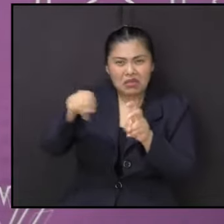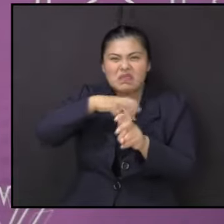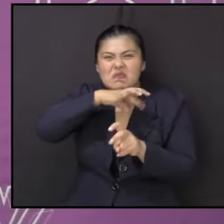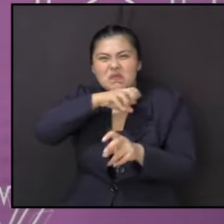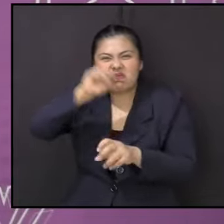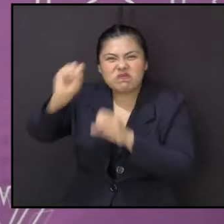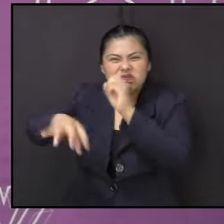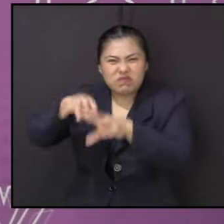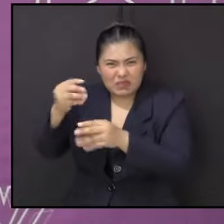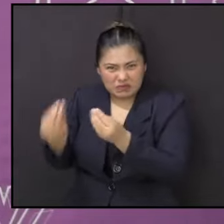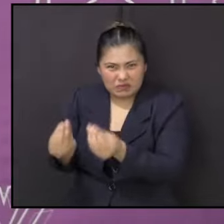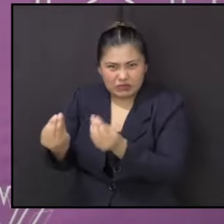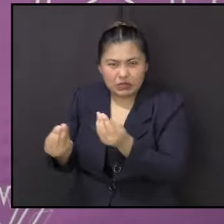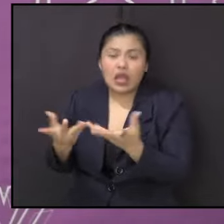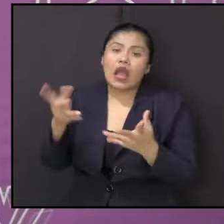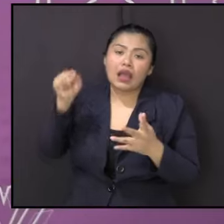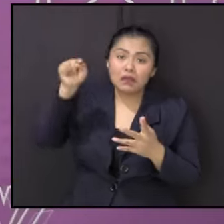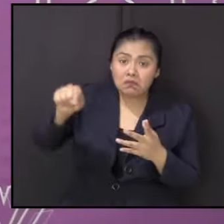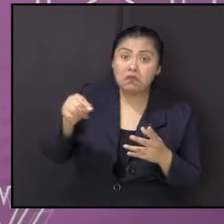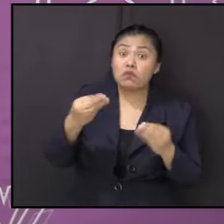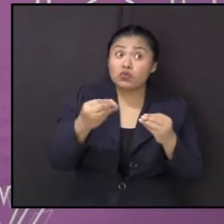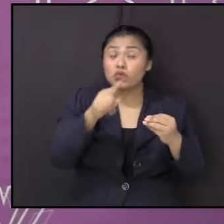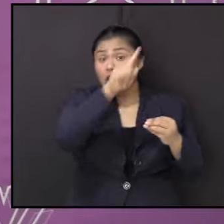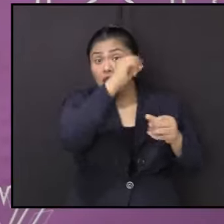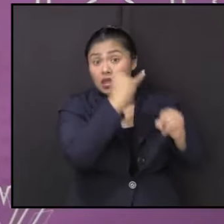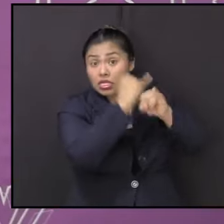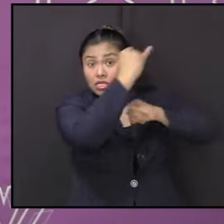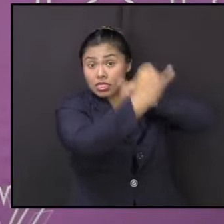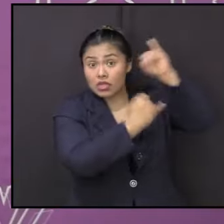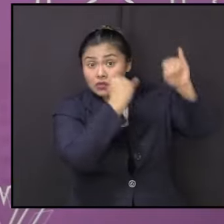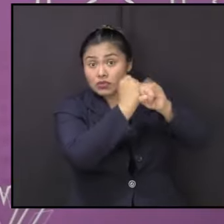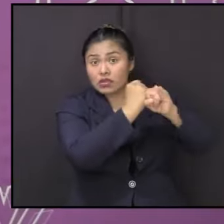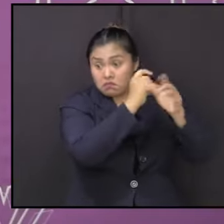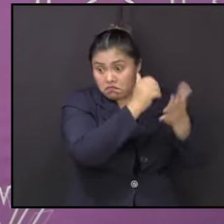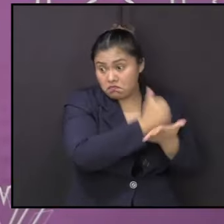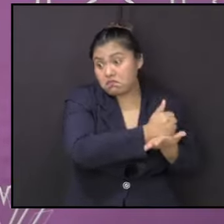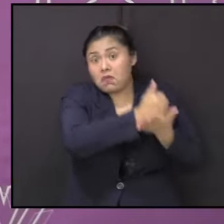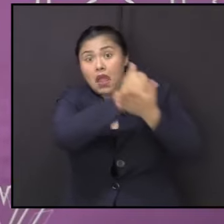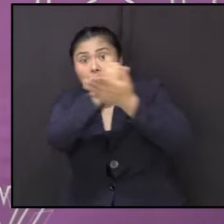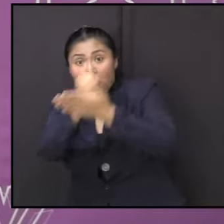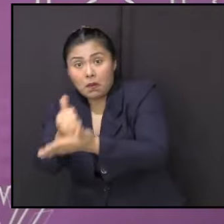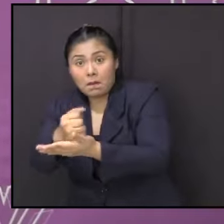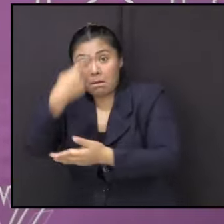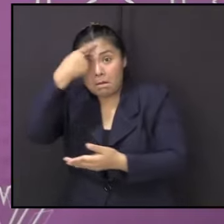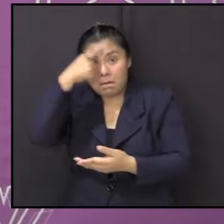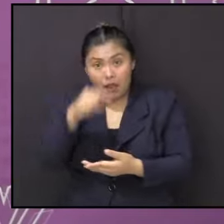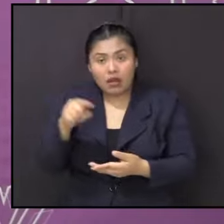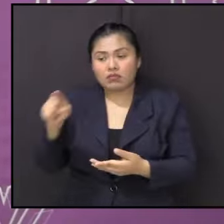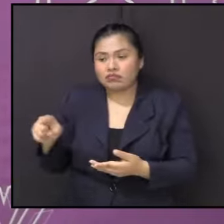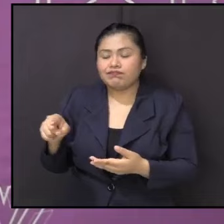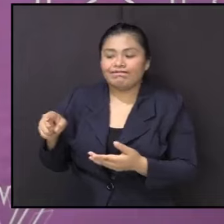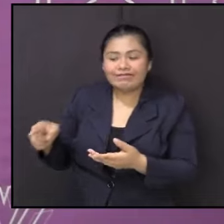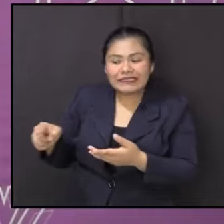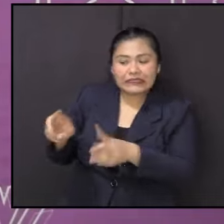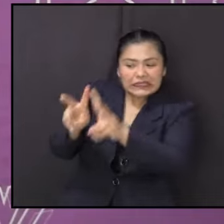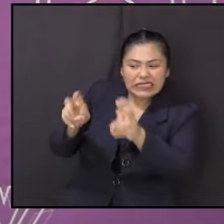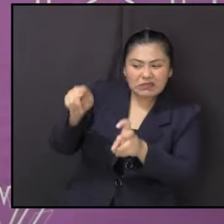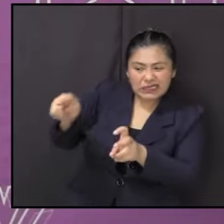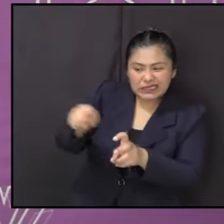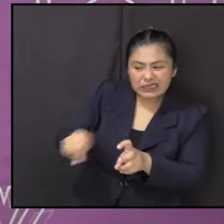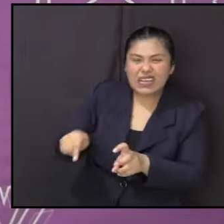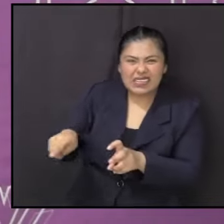organismos internacionales que se dedican específicamente a poder restituir el tema de medio ambiente y